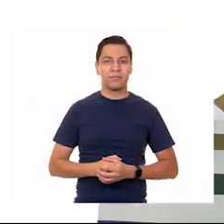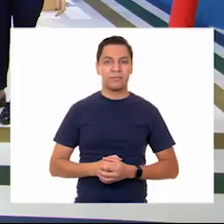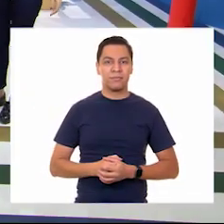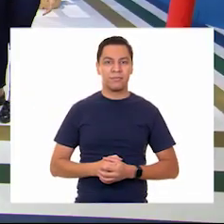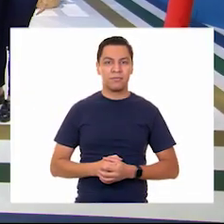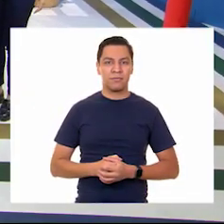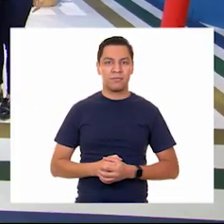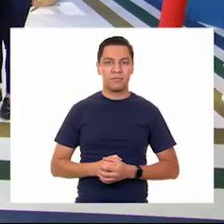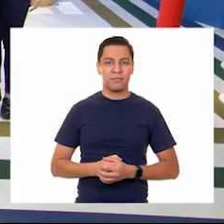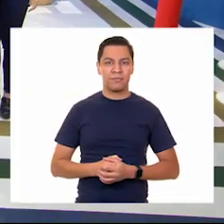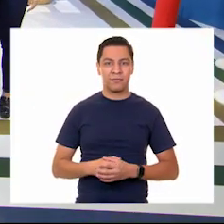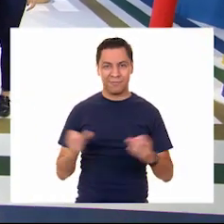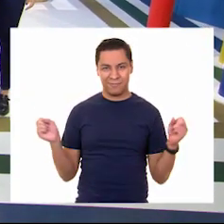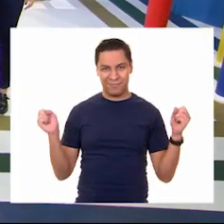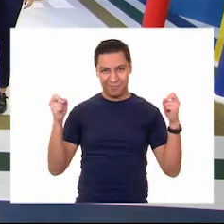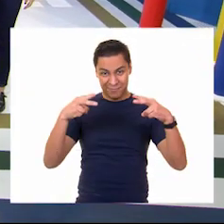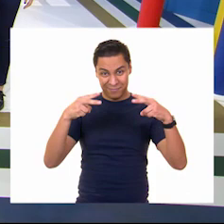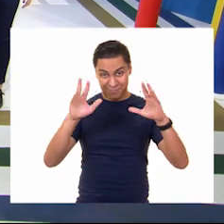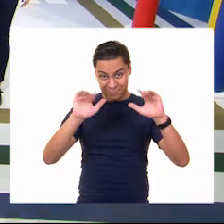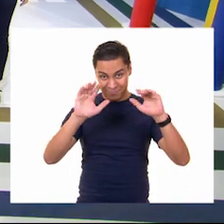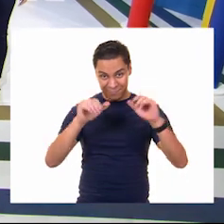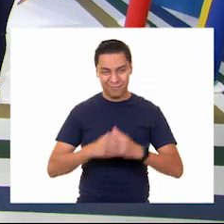aprendeencasa.sep.gov.mx. ¡Nos vemos!